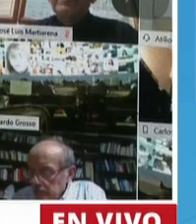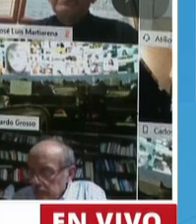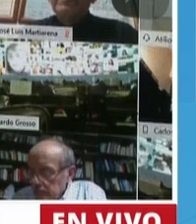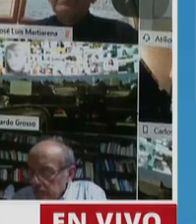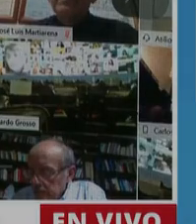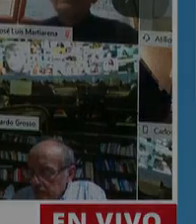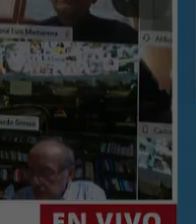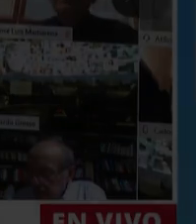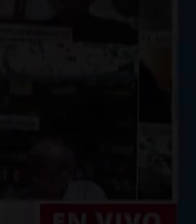Gracias, diputada. diputada.